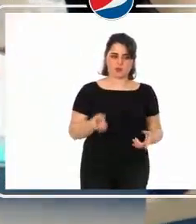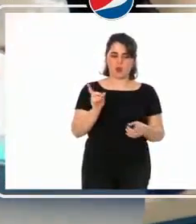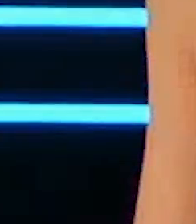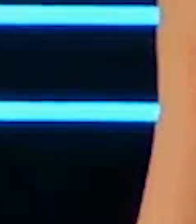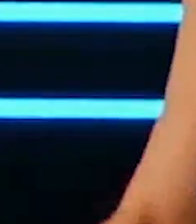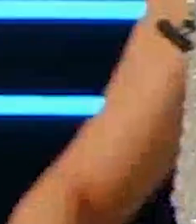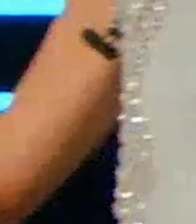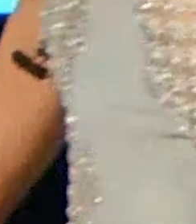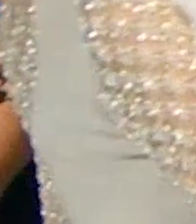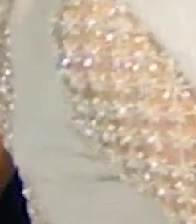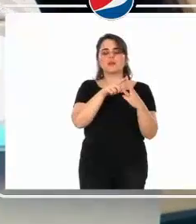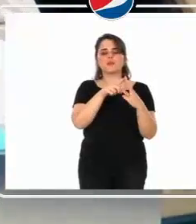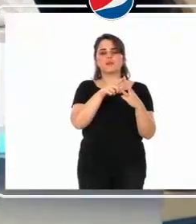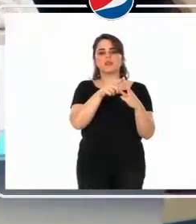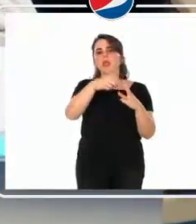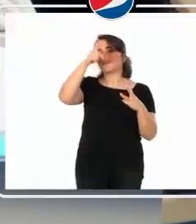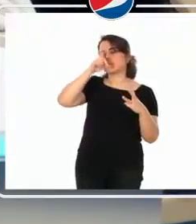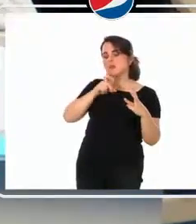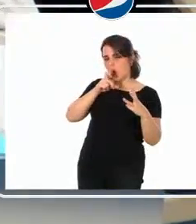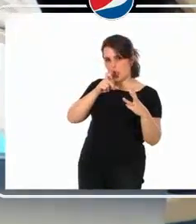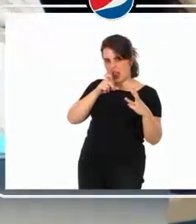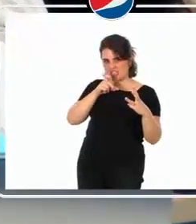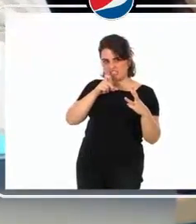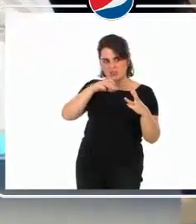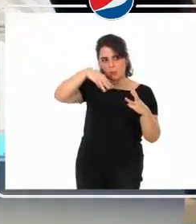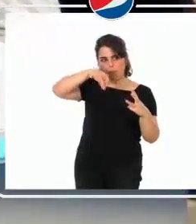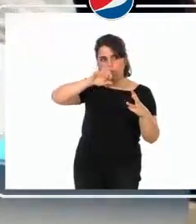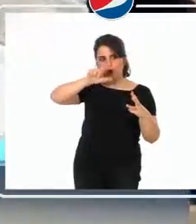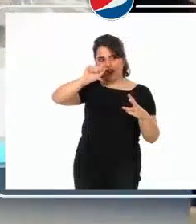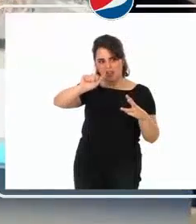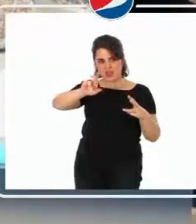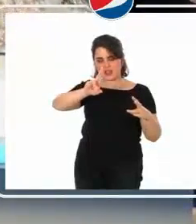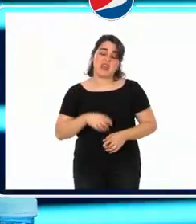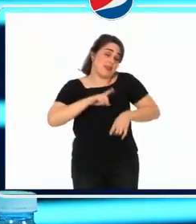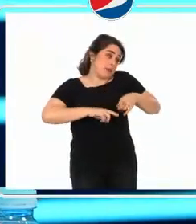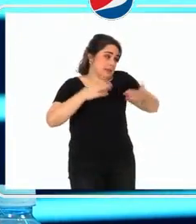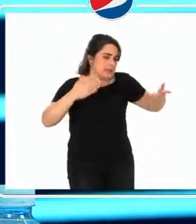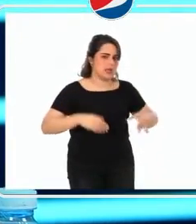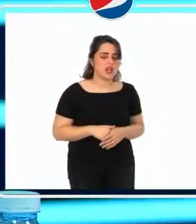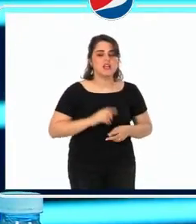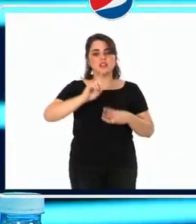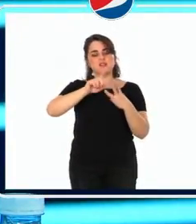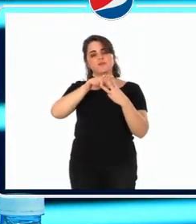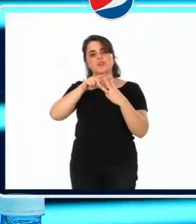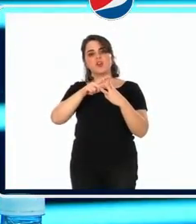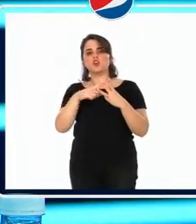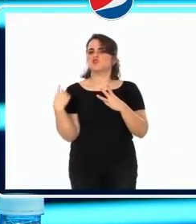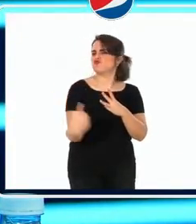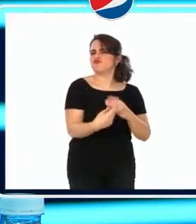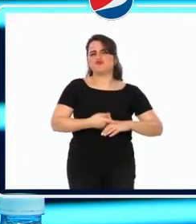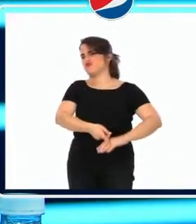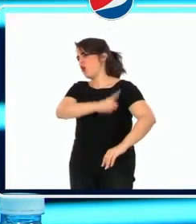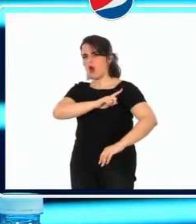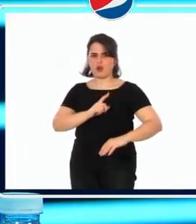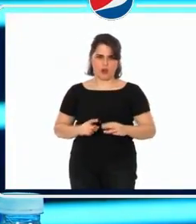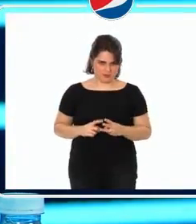este año es Memorias de Mora. ¡Uy, qué temón! Ander, tema, ¿Memorias? Dice la verdad. Y luego, Ultra Solo. Oye, Puente. Por